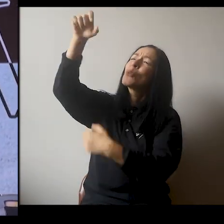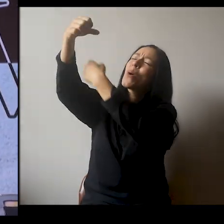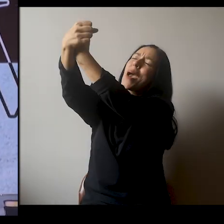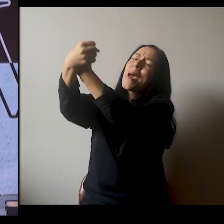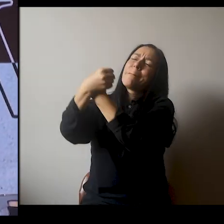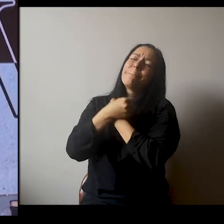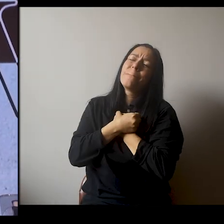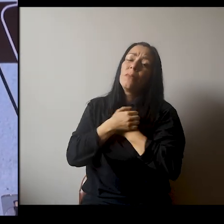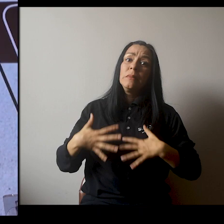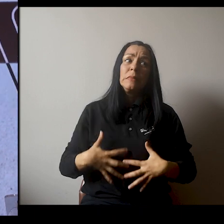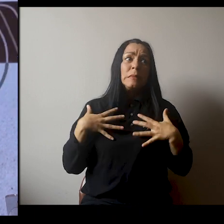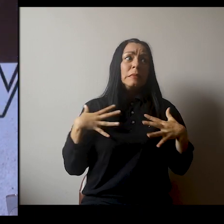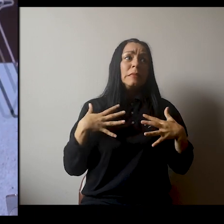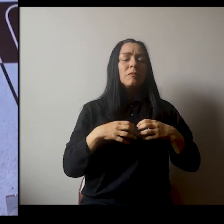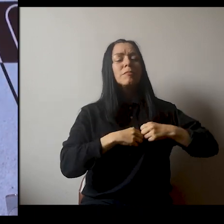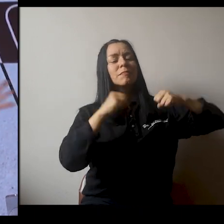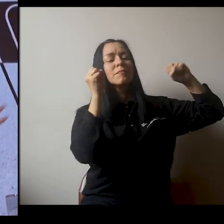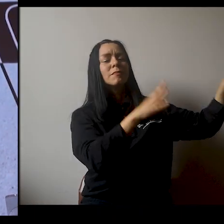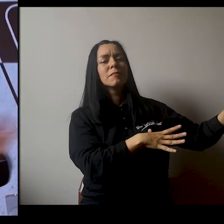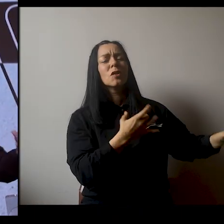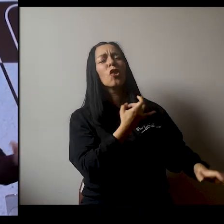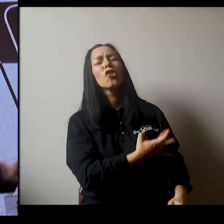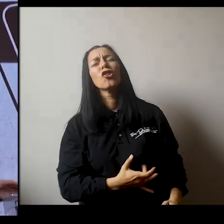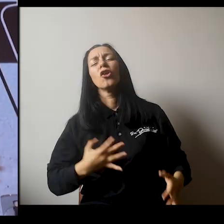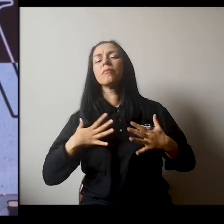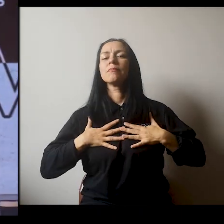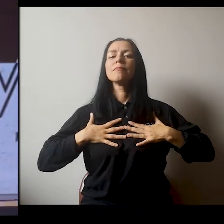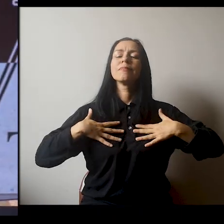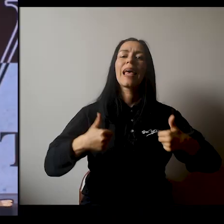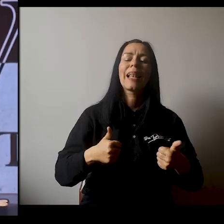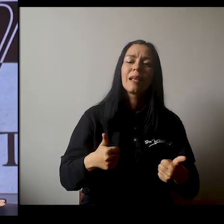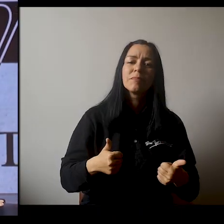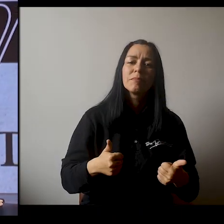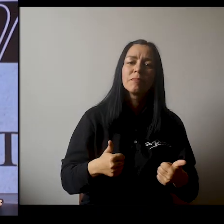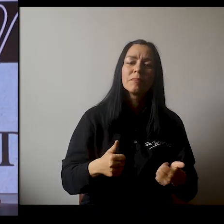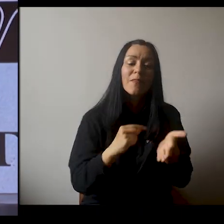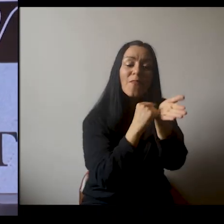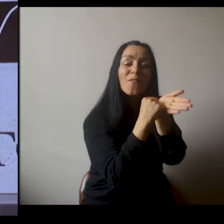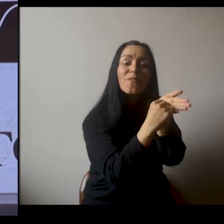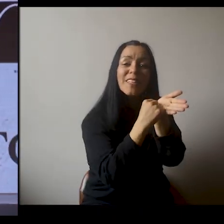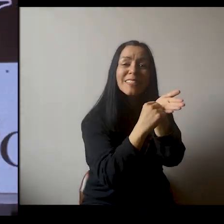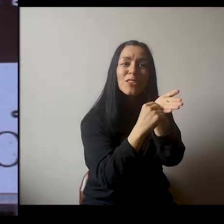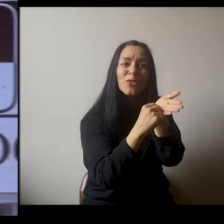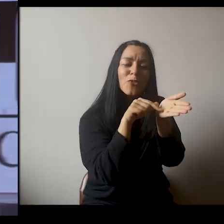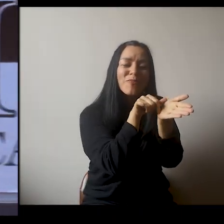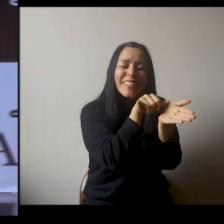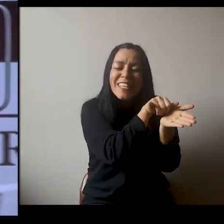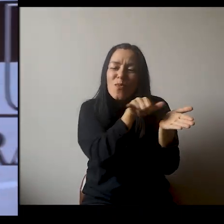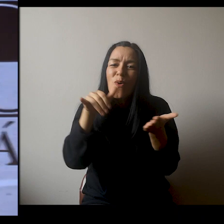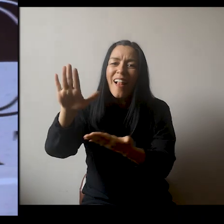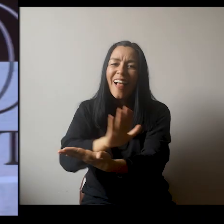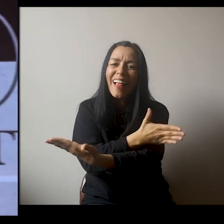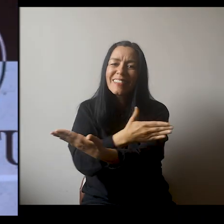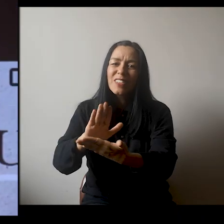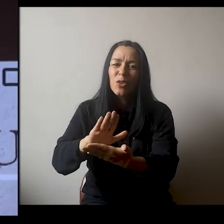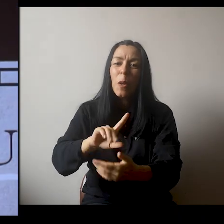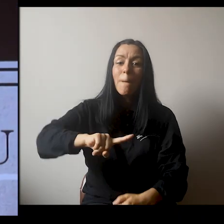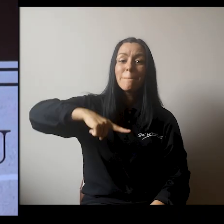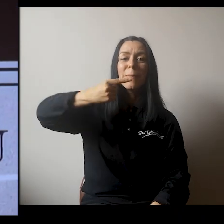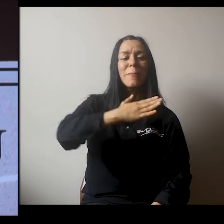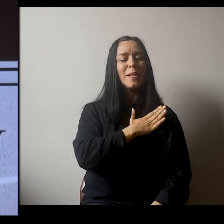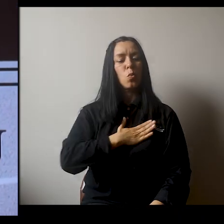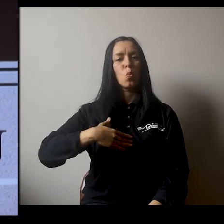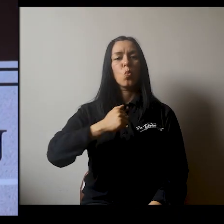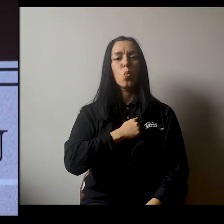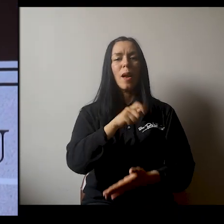es tu amor que quita el temor, sana mi dolor. Y este versículo esta canción está basado en